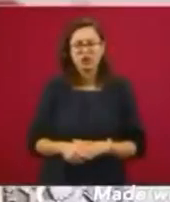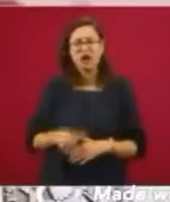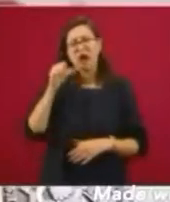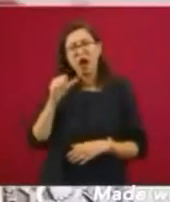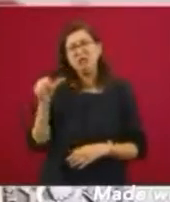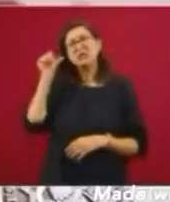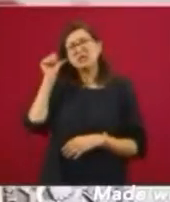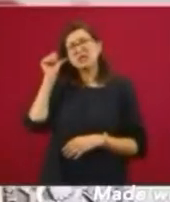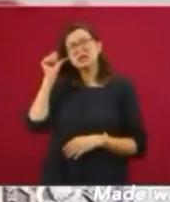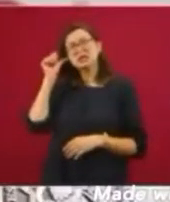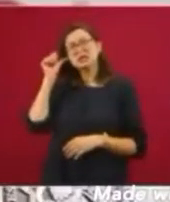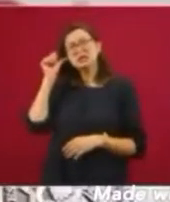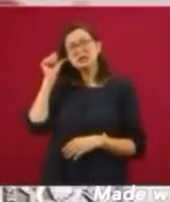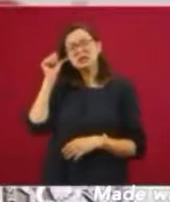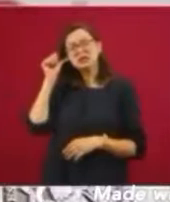Ayer